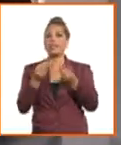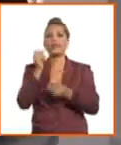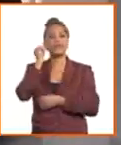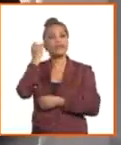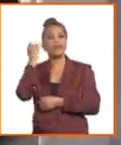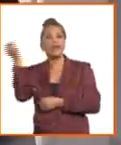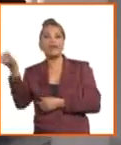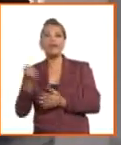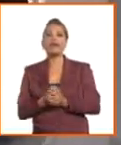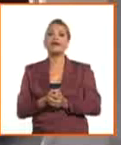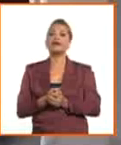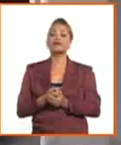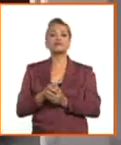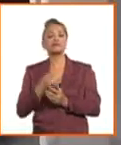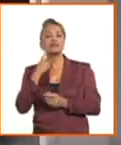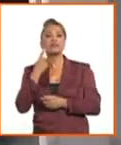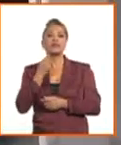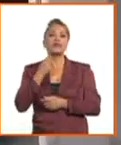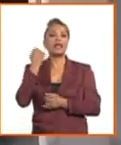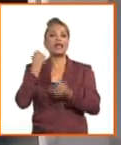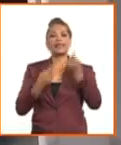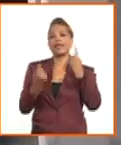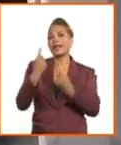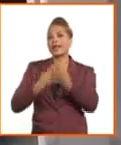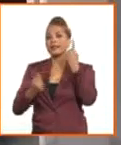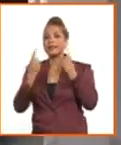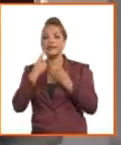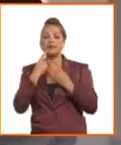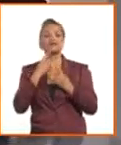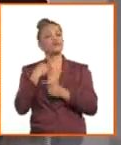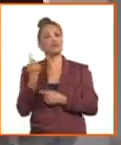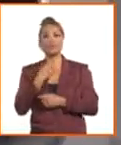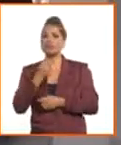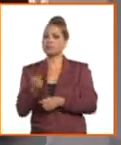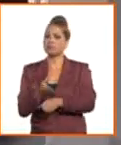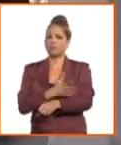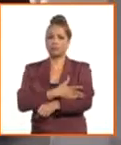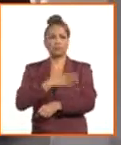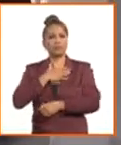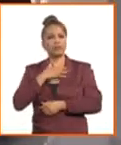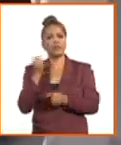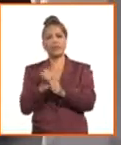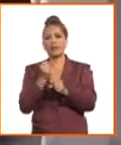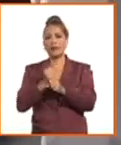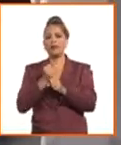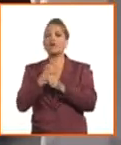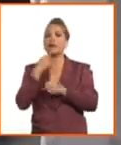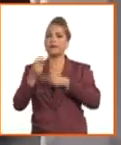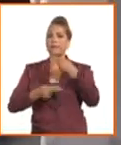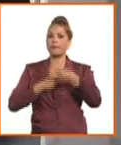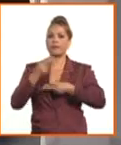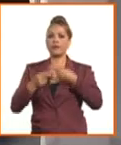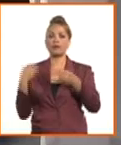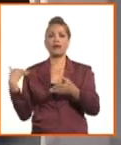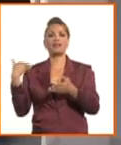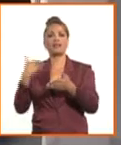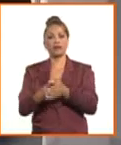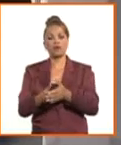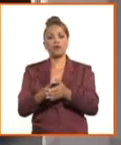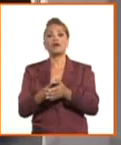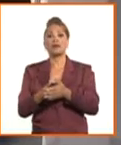mejores variantes, o sea, trabajando realmente en colectivo. Nos sentimos muy satisfechos por el trabajo que hemos desplegado, porque además nos hemos